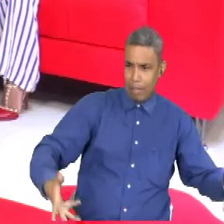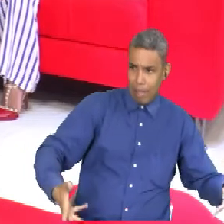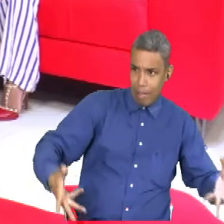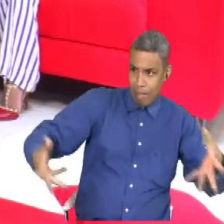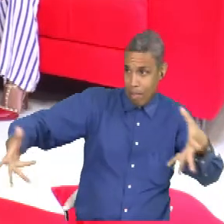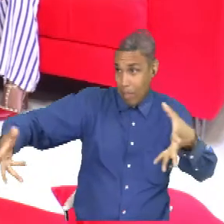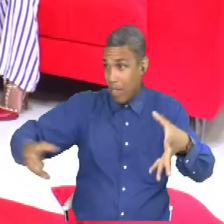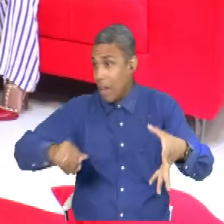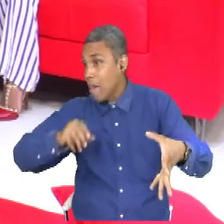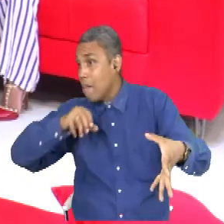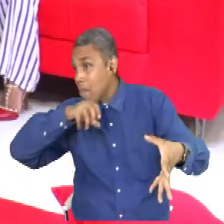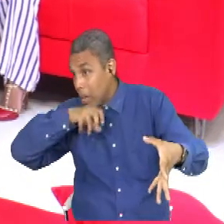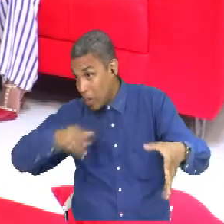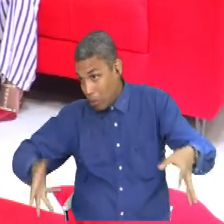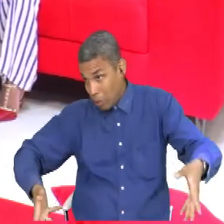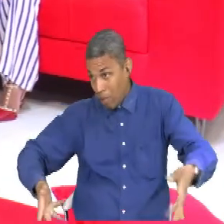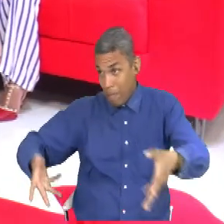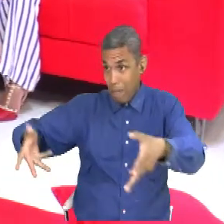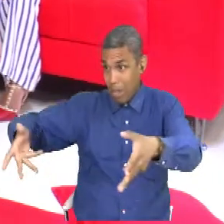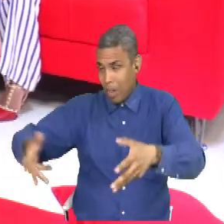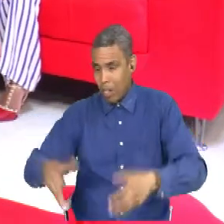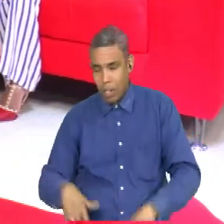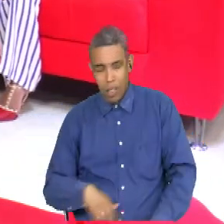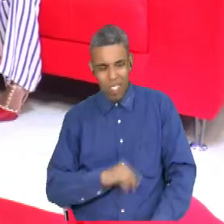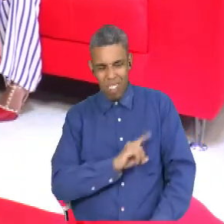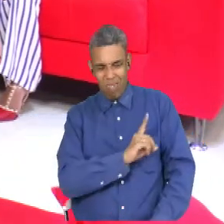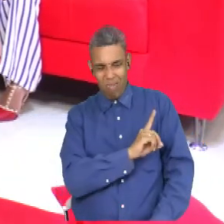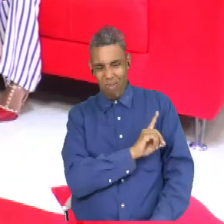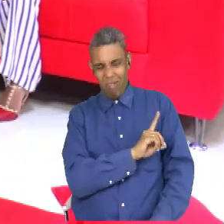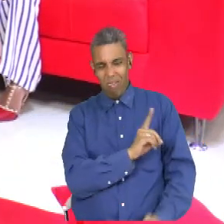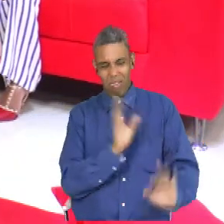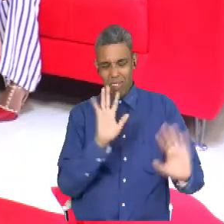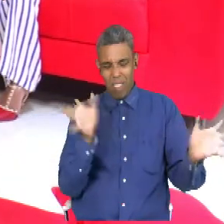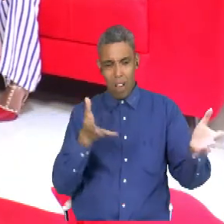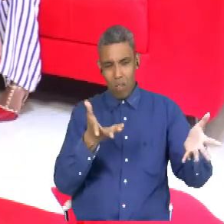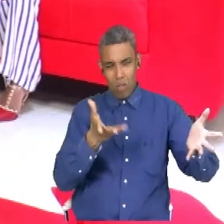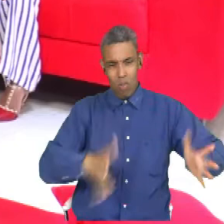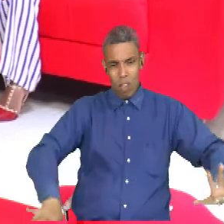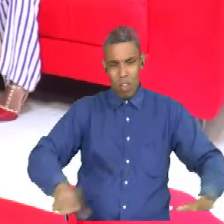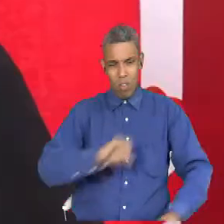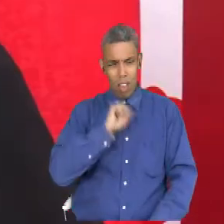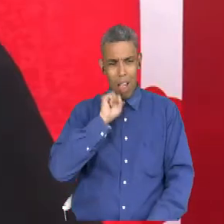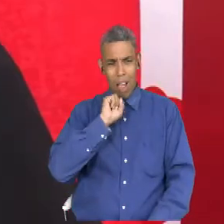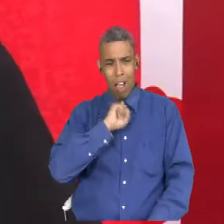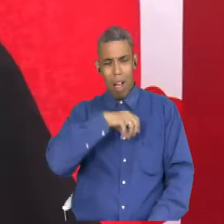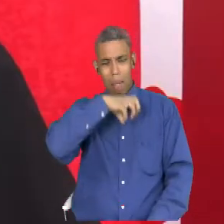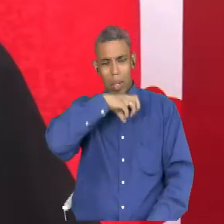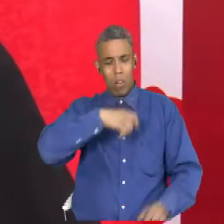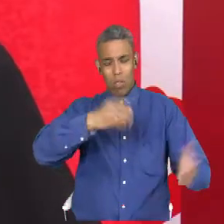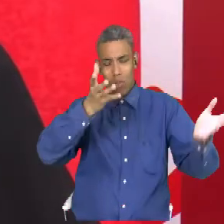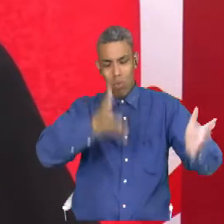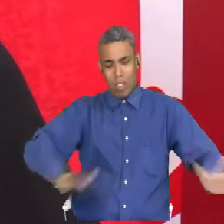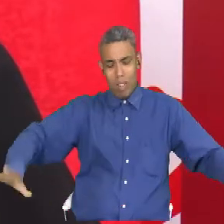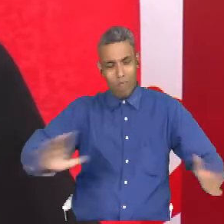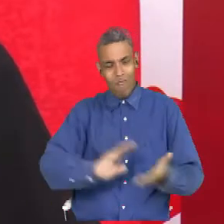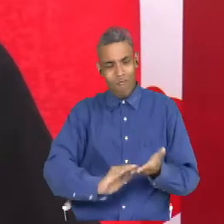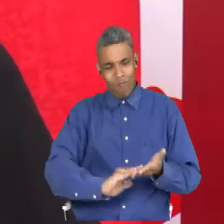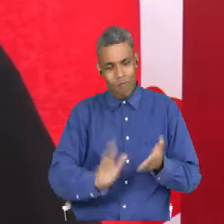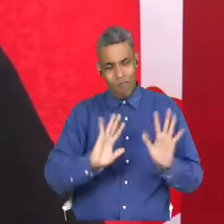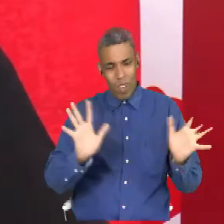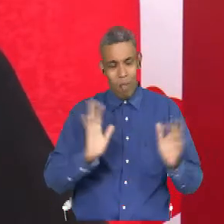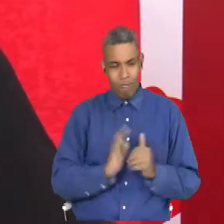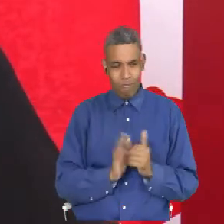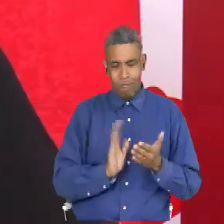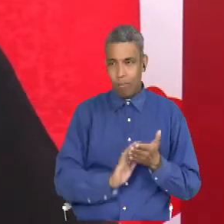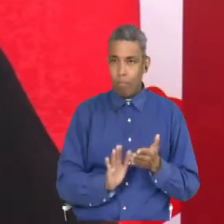viejo, pero se volvió el consentido de la casa y fueron 10 años que duró con nosotros. Entonces es una de las experiencias más bonitas que nosotros hemos podido compartir,